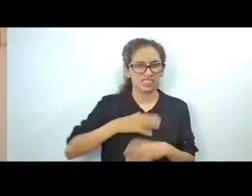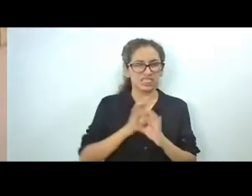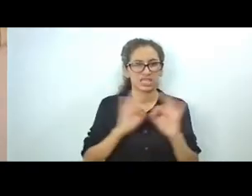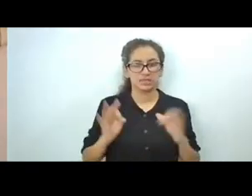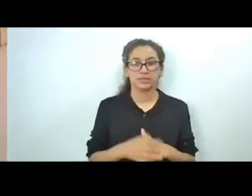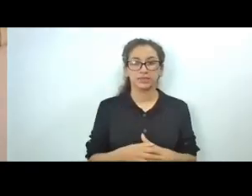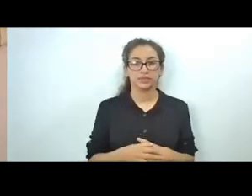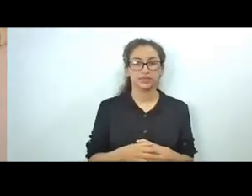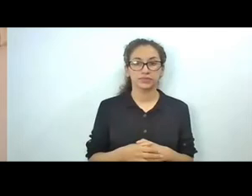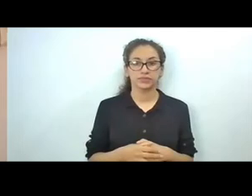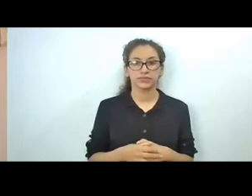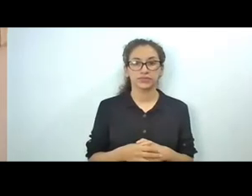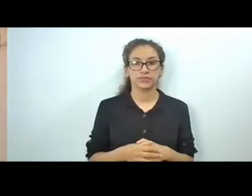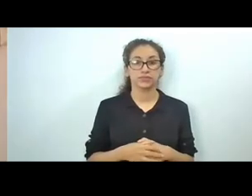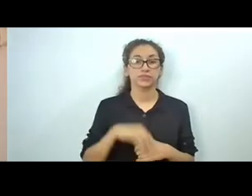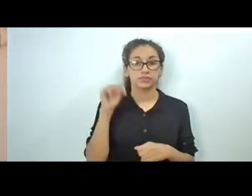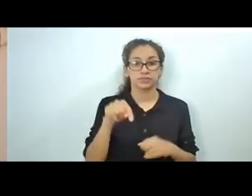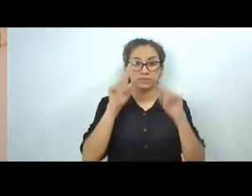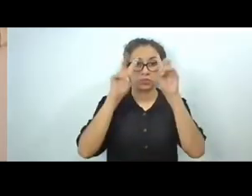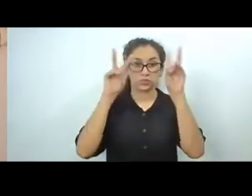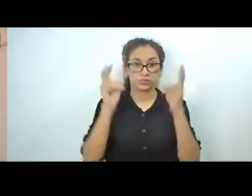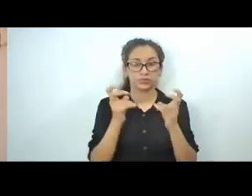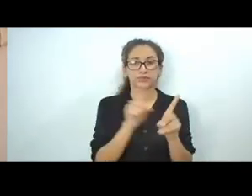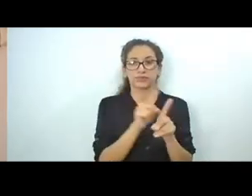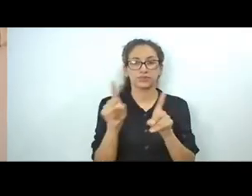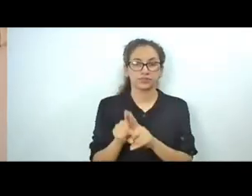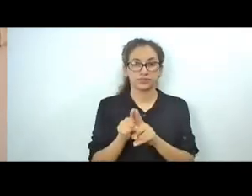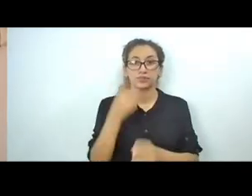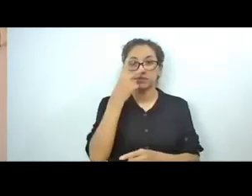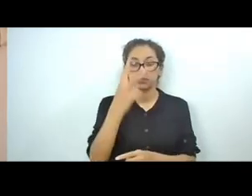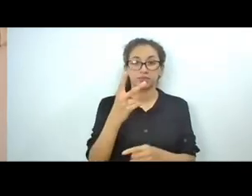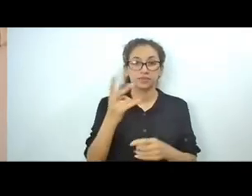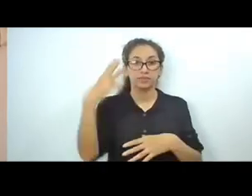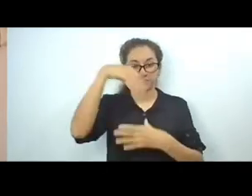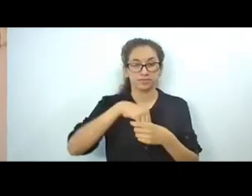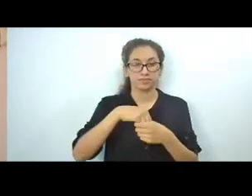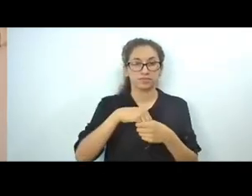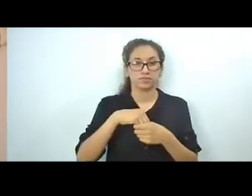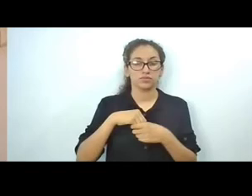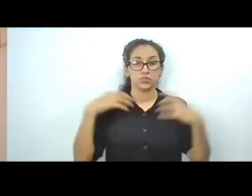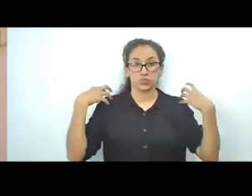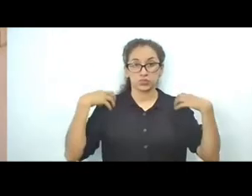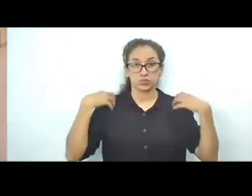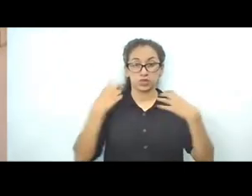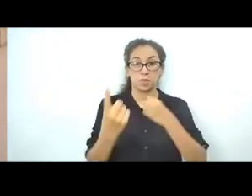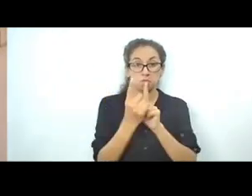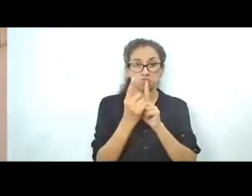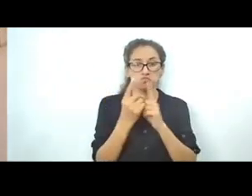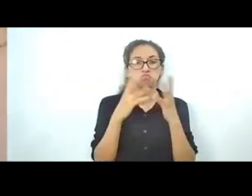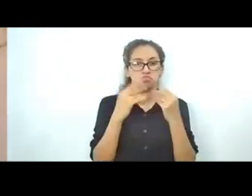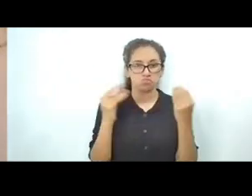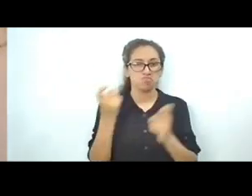Sí, esto es un tema que también se ve en consulta, ¿no? Porque existe, pues, en